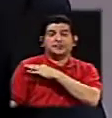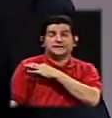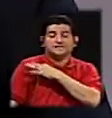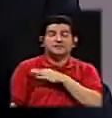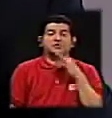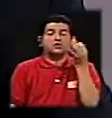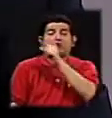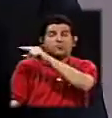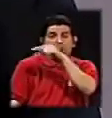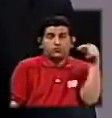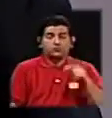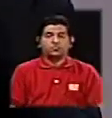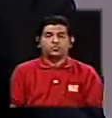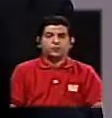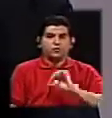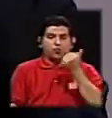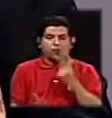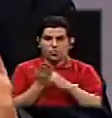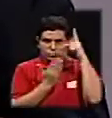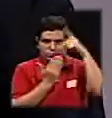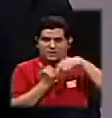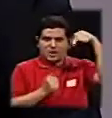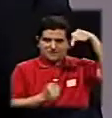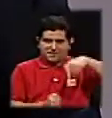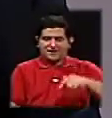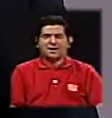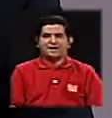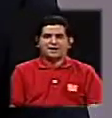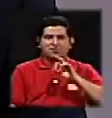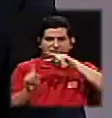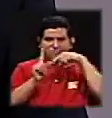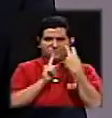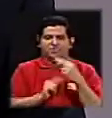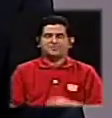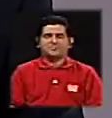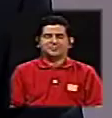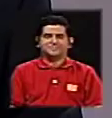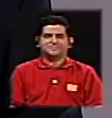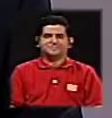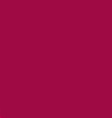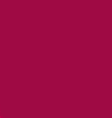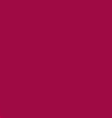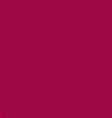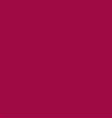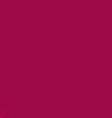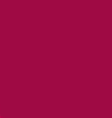la próxima semana a una nueva sesión aquí de Puntos de Vista. Hasta entonces.